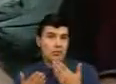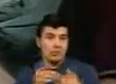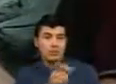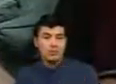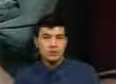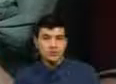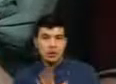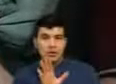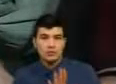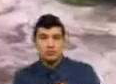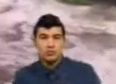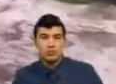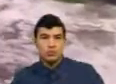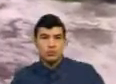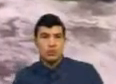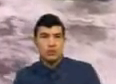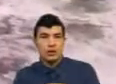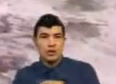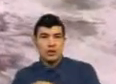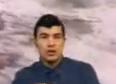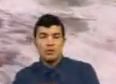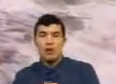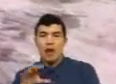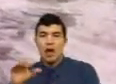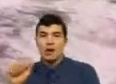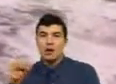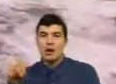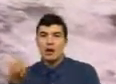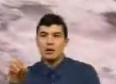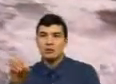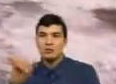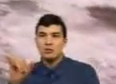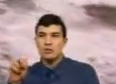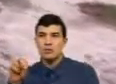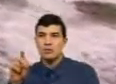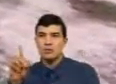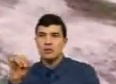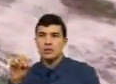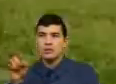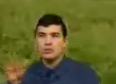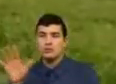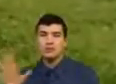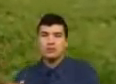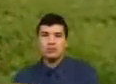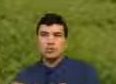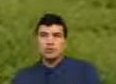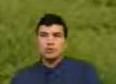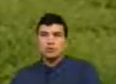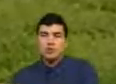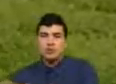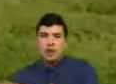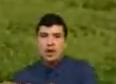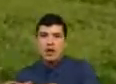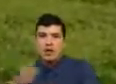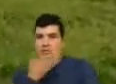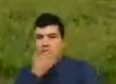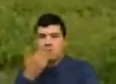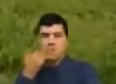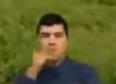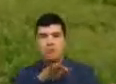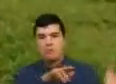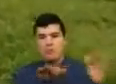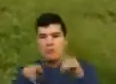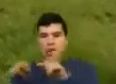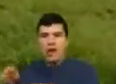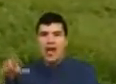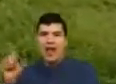gente del sector, y Caño Indio será entonces una zona veredal transitoria de reagrupamiento de